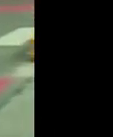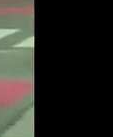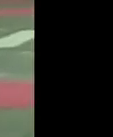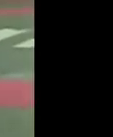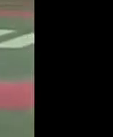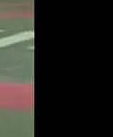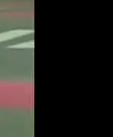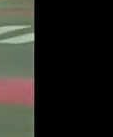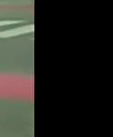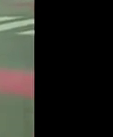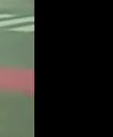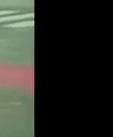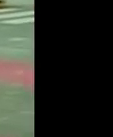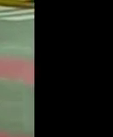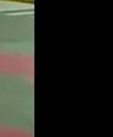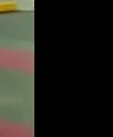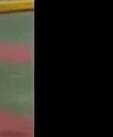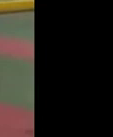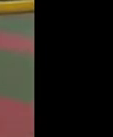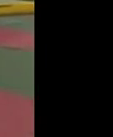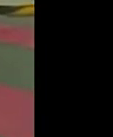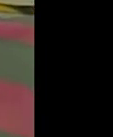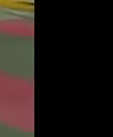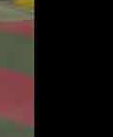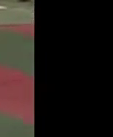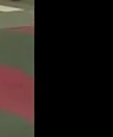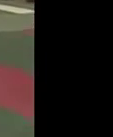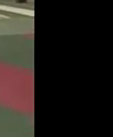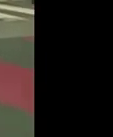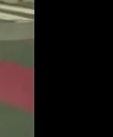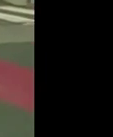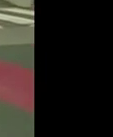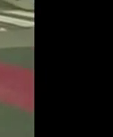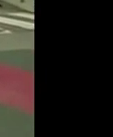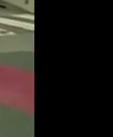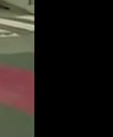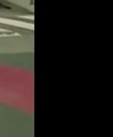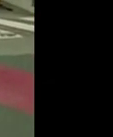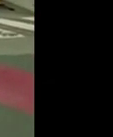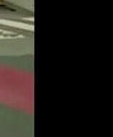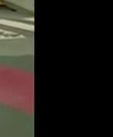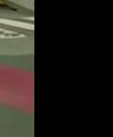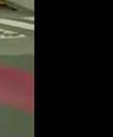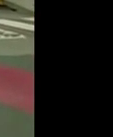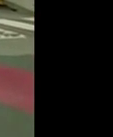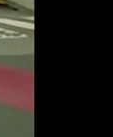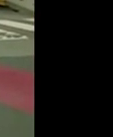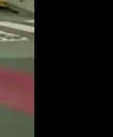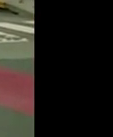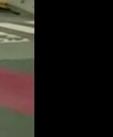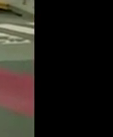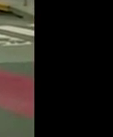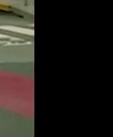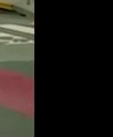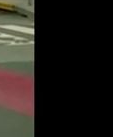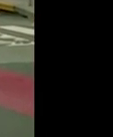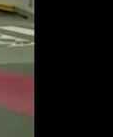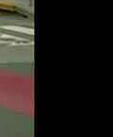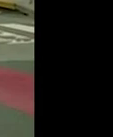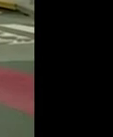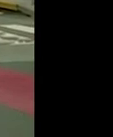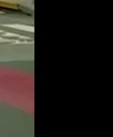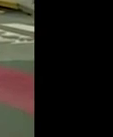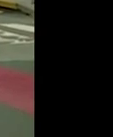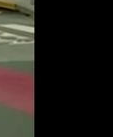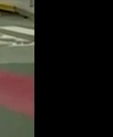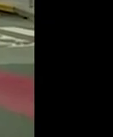aquí, porque en el resto de los lugares que estuvimos recorriendo, La Boca, con el típico caminito Puerto Madero, el microcentro, todo el distrito financiero de la ciudad de Buenos Aires,